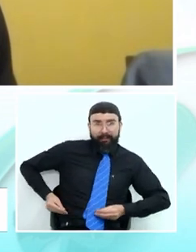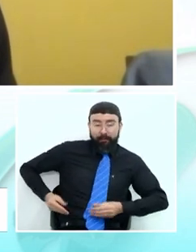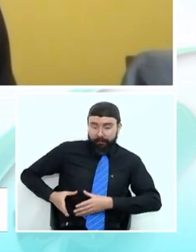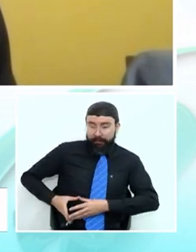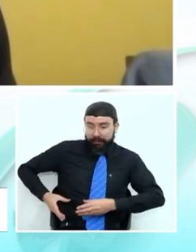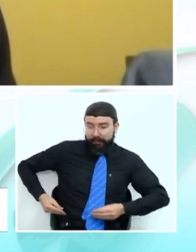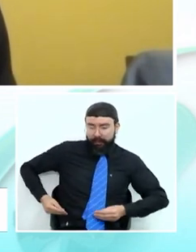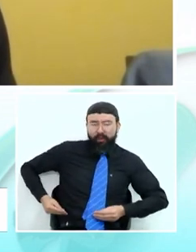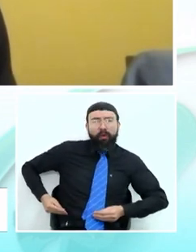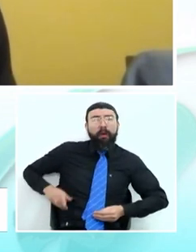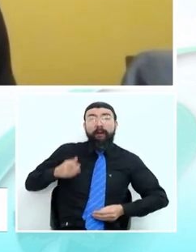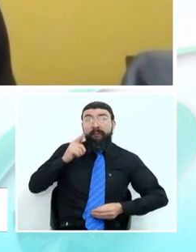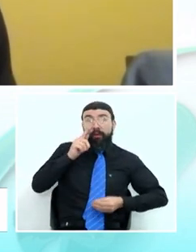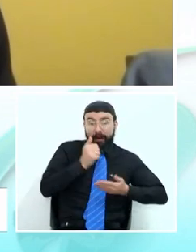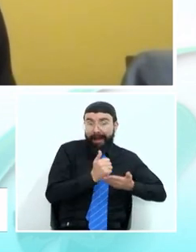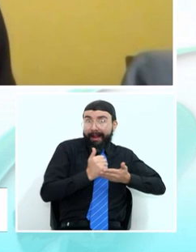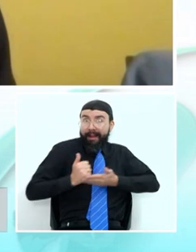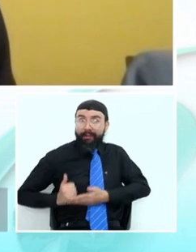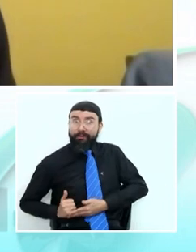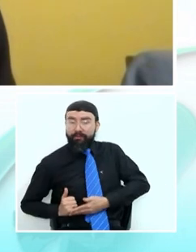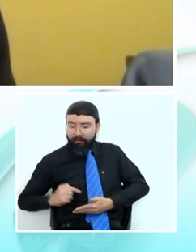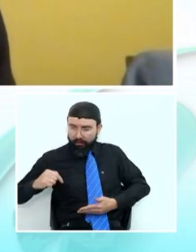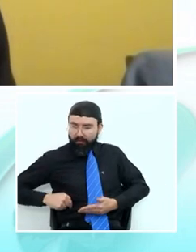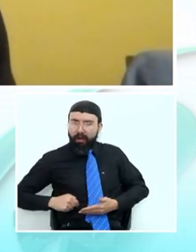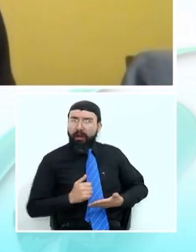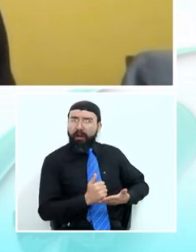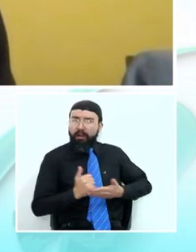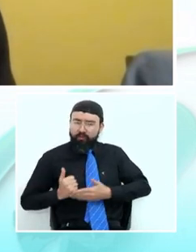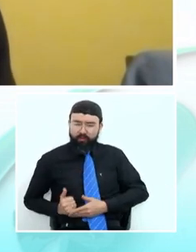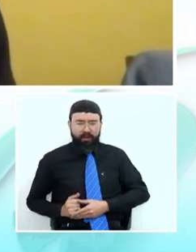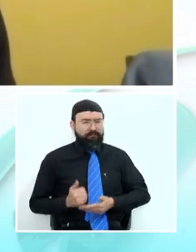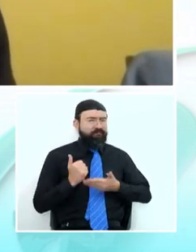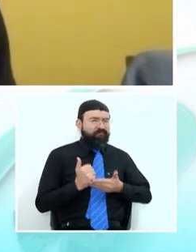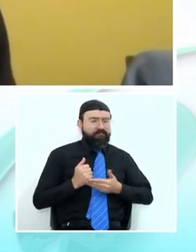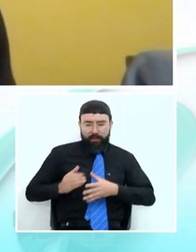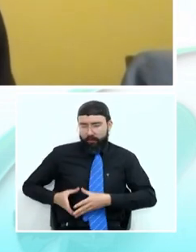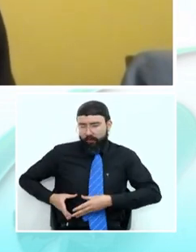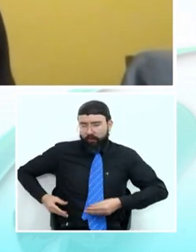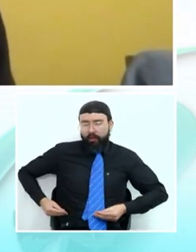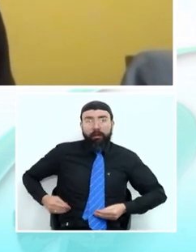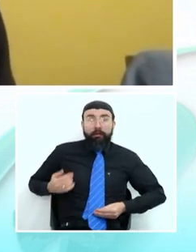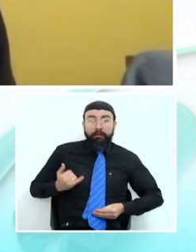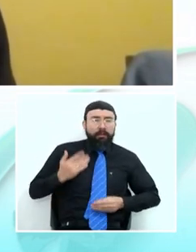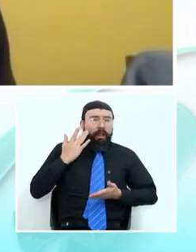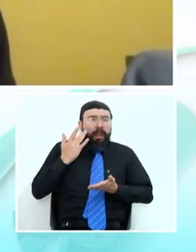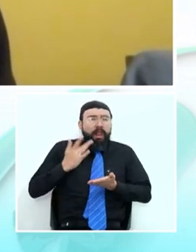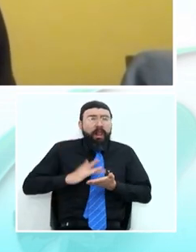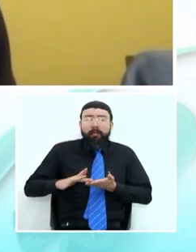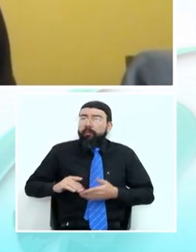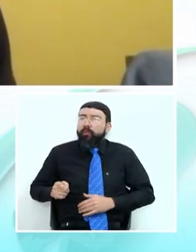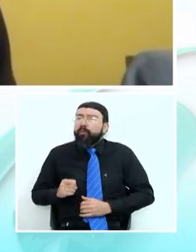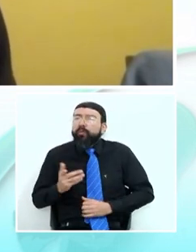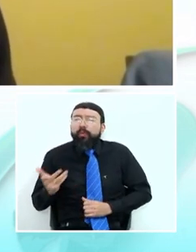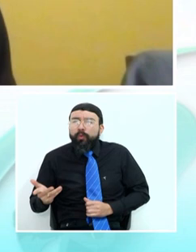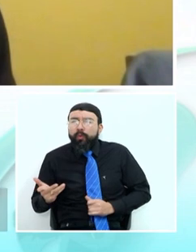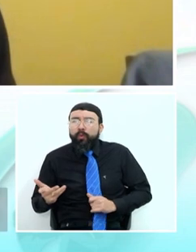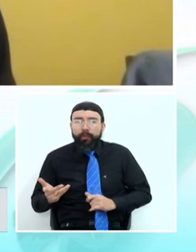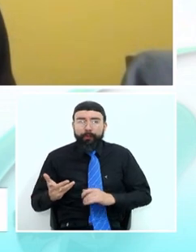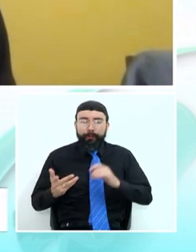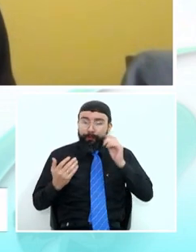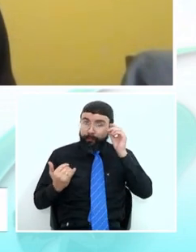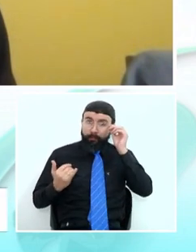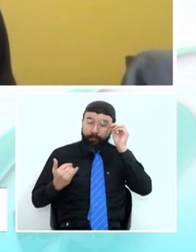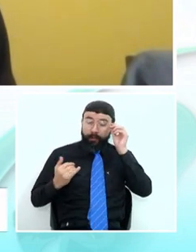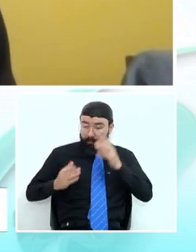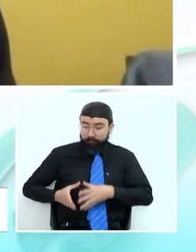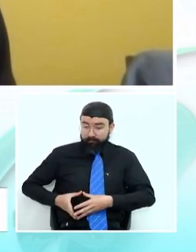la fruta que hace un trabajo absolutamente espectacular como desintoxicante a nivel del hígado y de todo el sistema